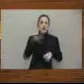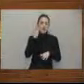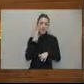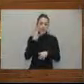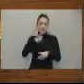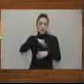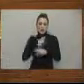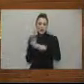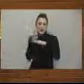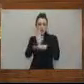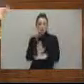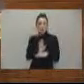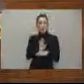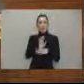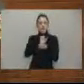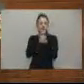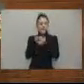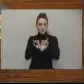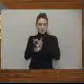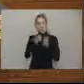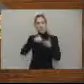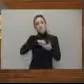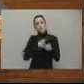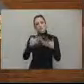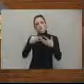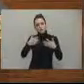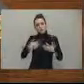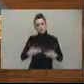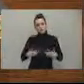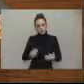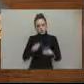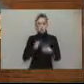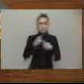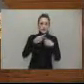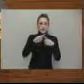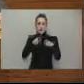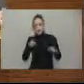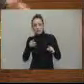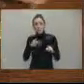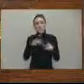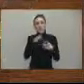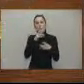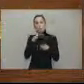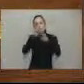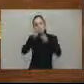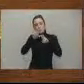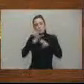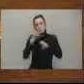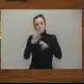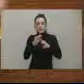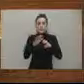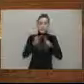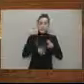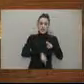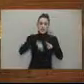y hemos buscado una redacción transaccional, una redacción que de alguna manera busque esa vocación de generalidad que tenía la